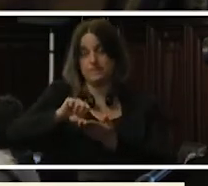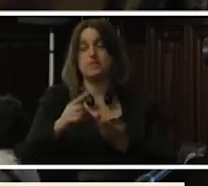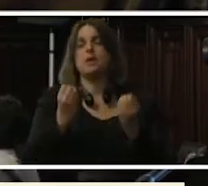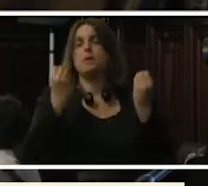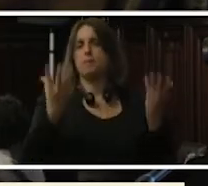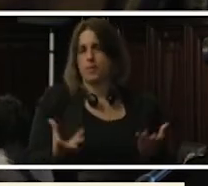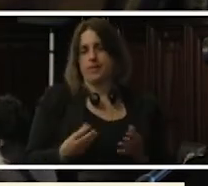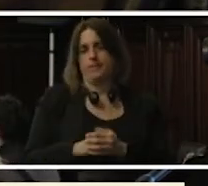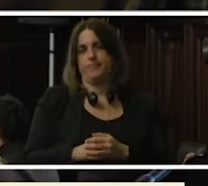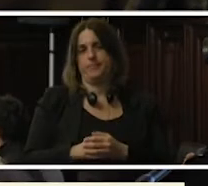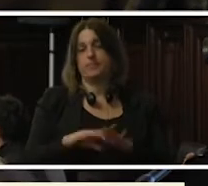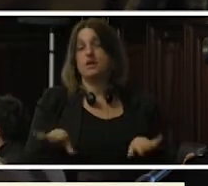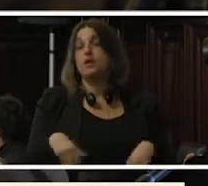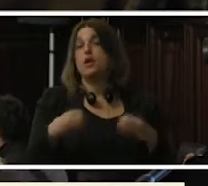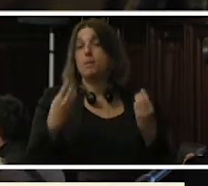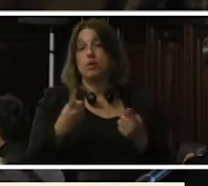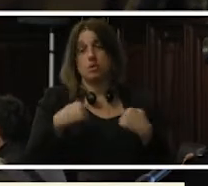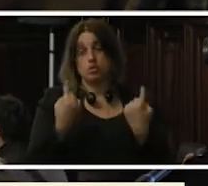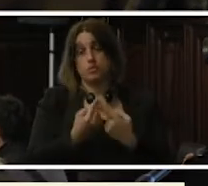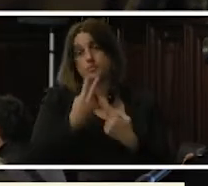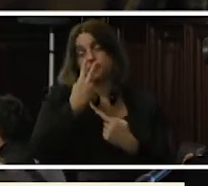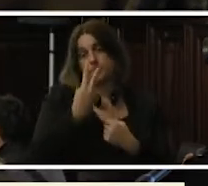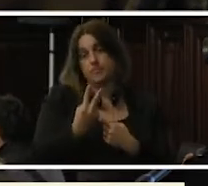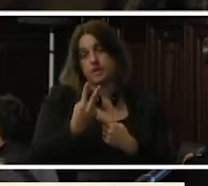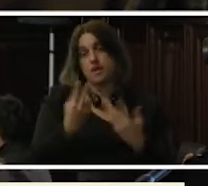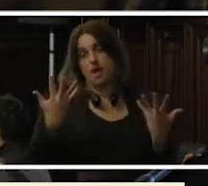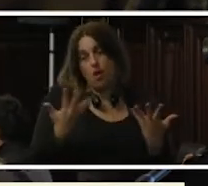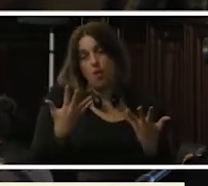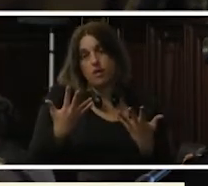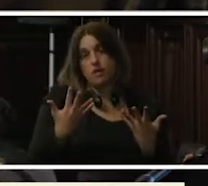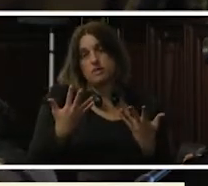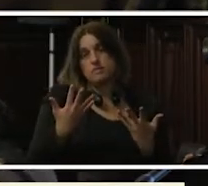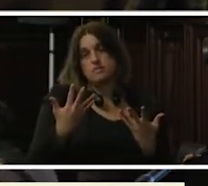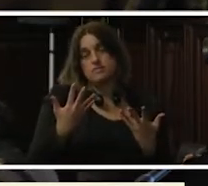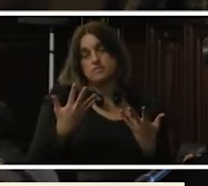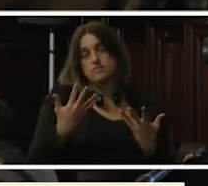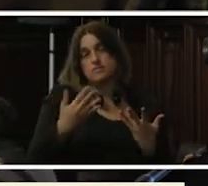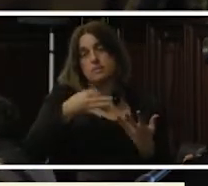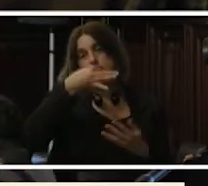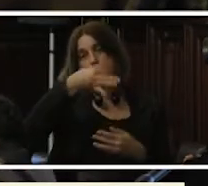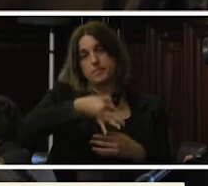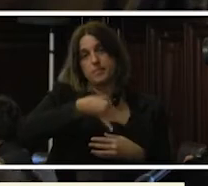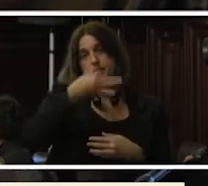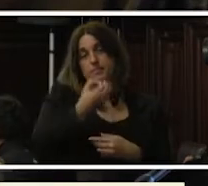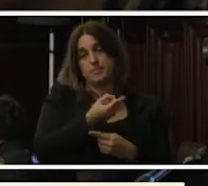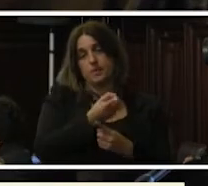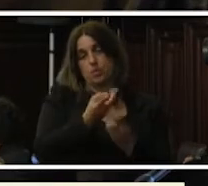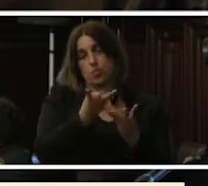Porque cuando escuchaba la participación de prácticamente